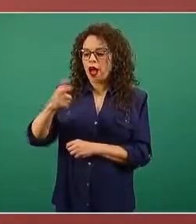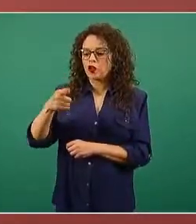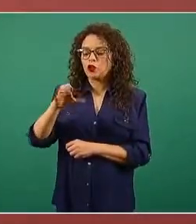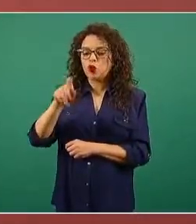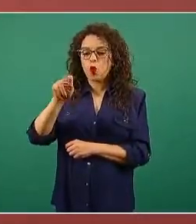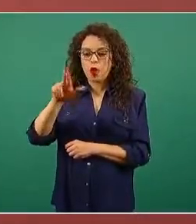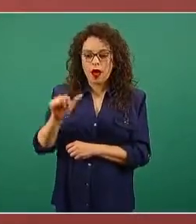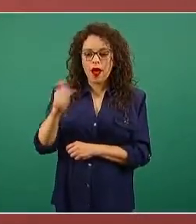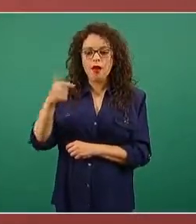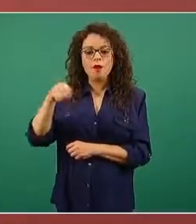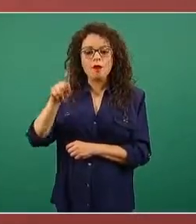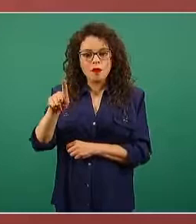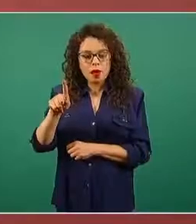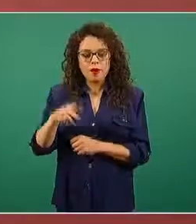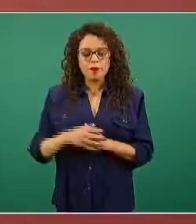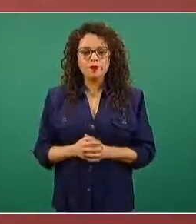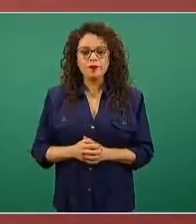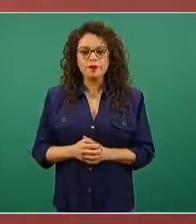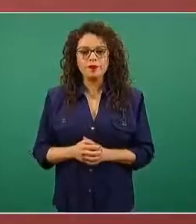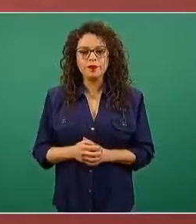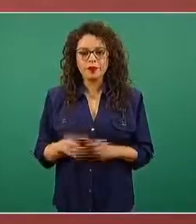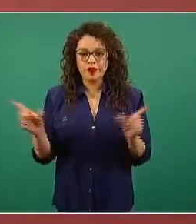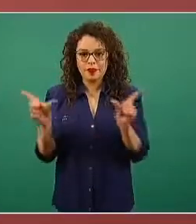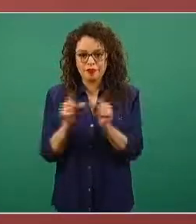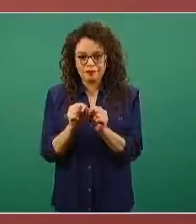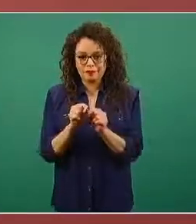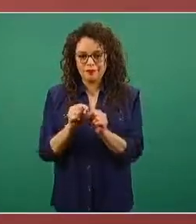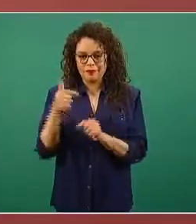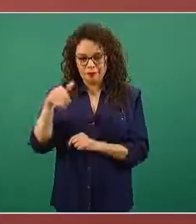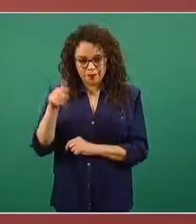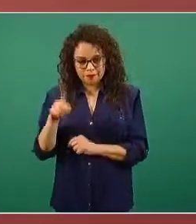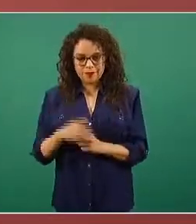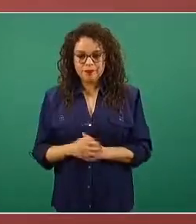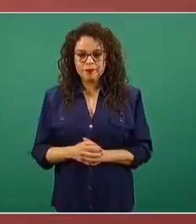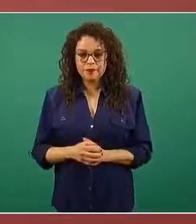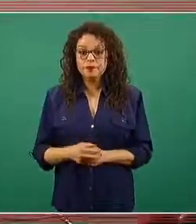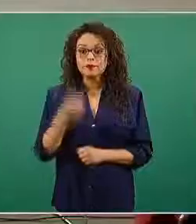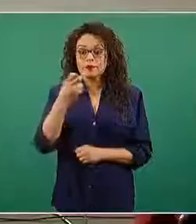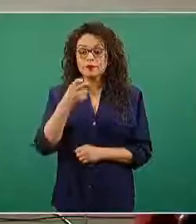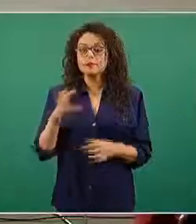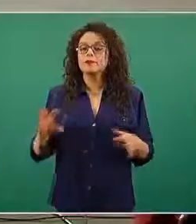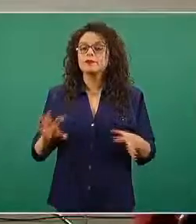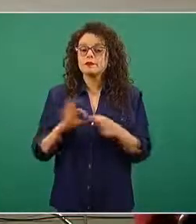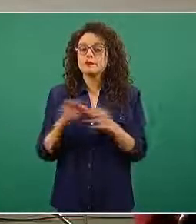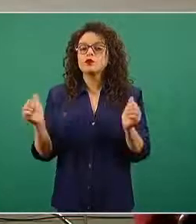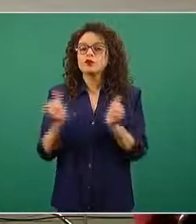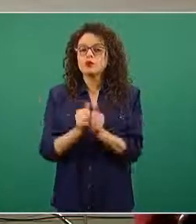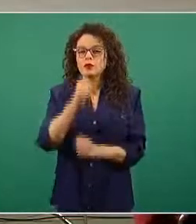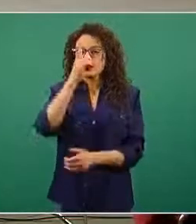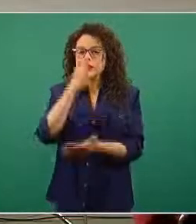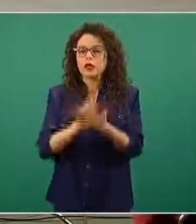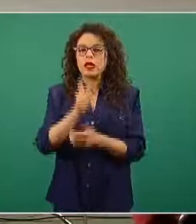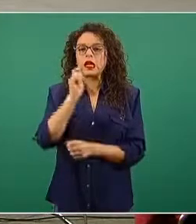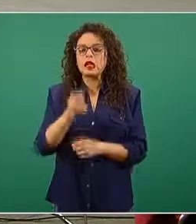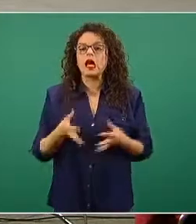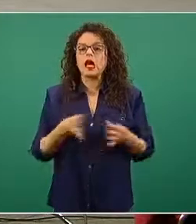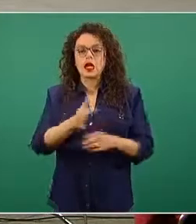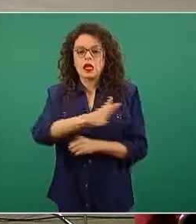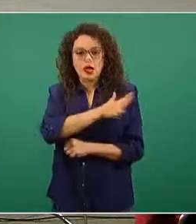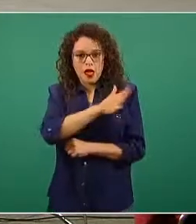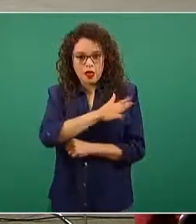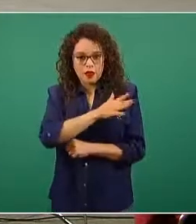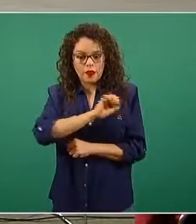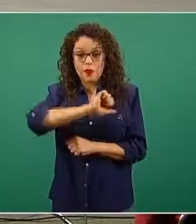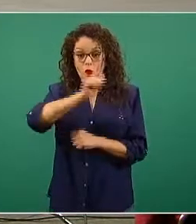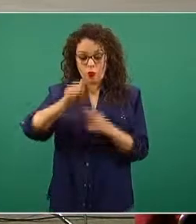inglés, y es todo el componente que se relaciona con calidad. Los segundos componentes son seguridad